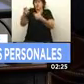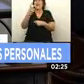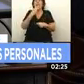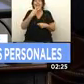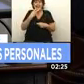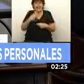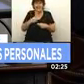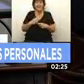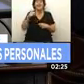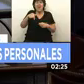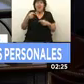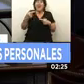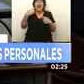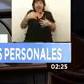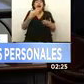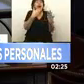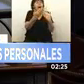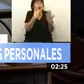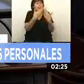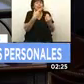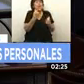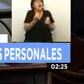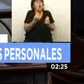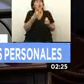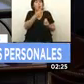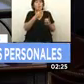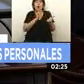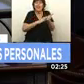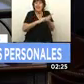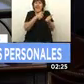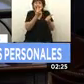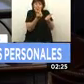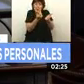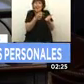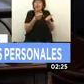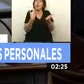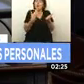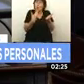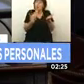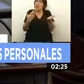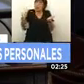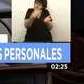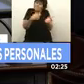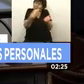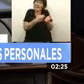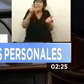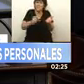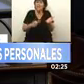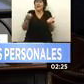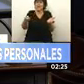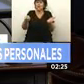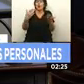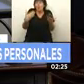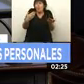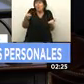y ponerse a discutir realmente tarifas que se accesible y que le devuelvan a la gente un poco de plata en el bolsillo para que